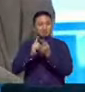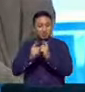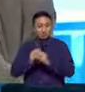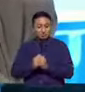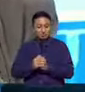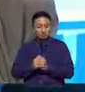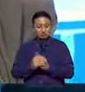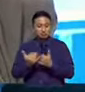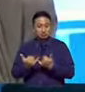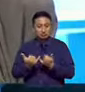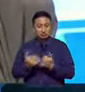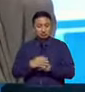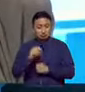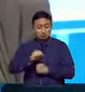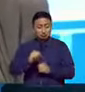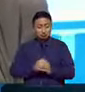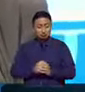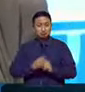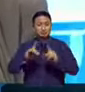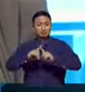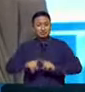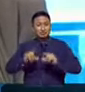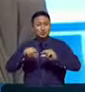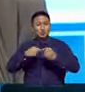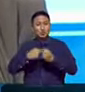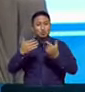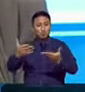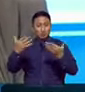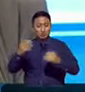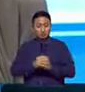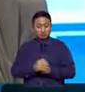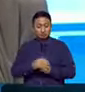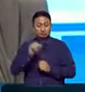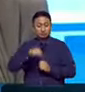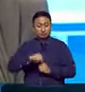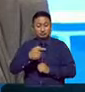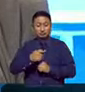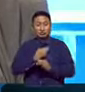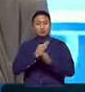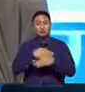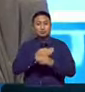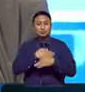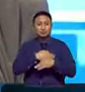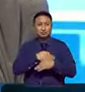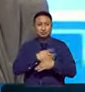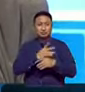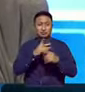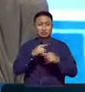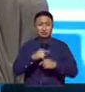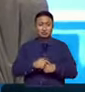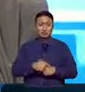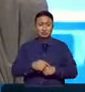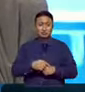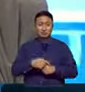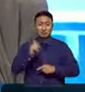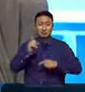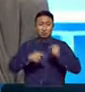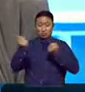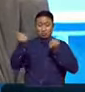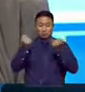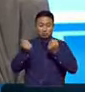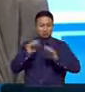nos vamos a encontrar efectivamente con varios bloques que debería llevar a un funcionamiento no de ingobernabilidad